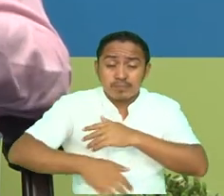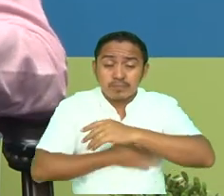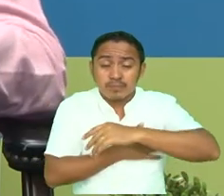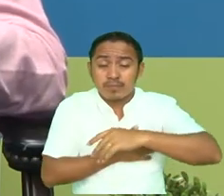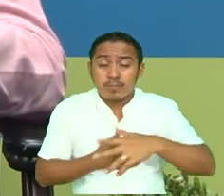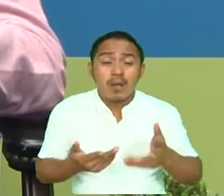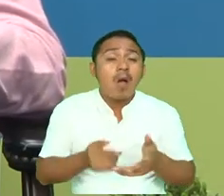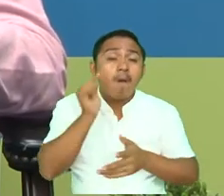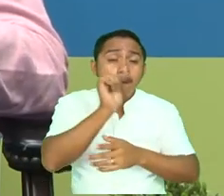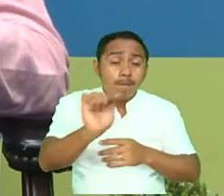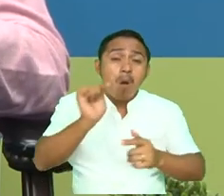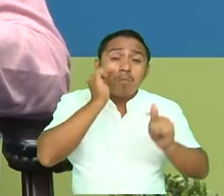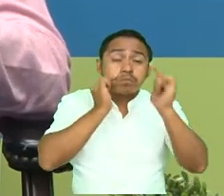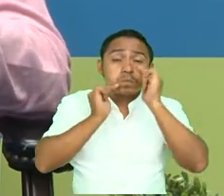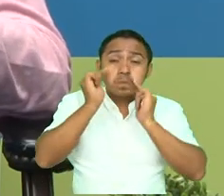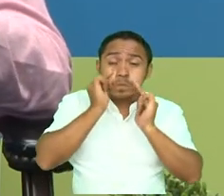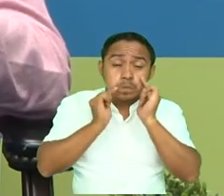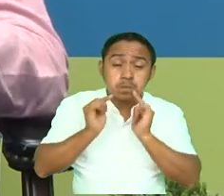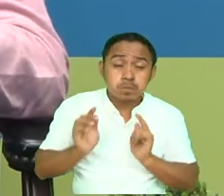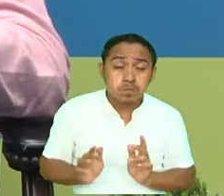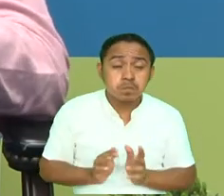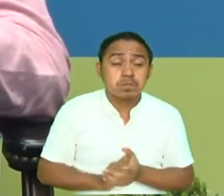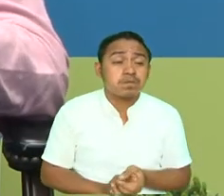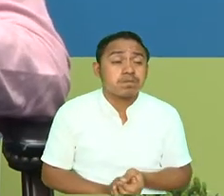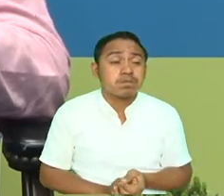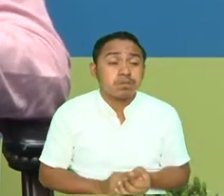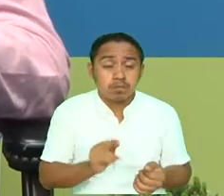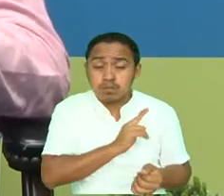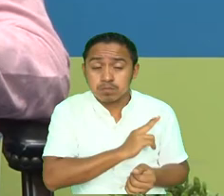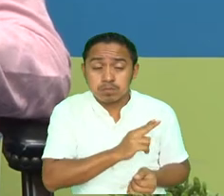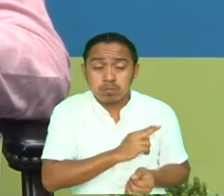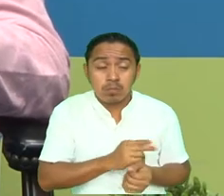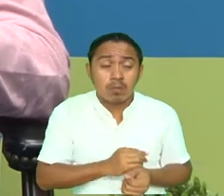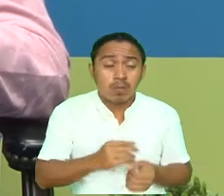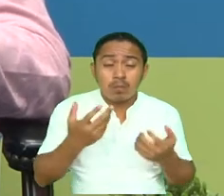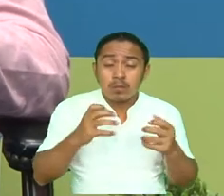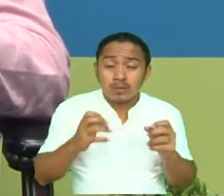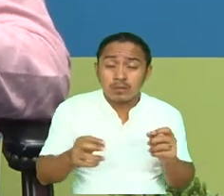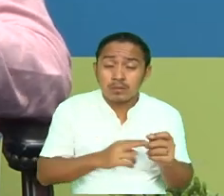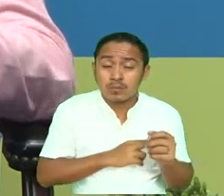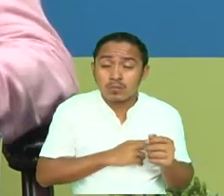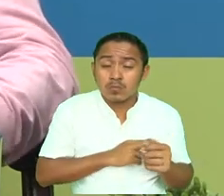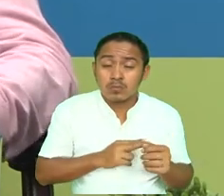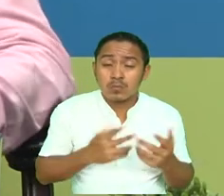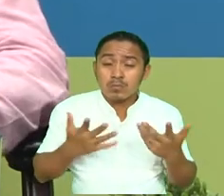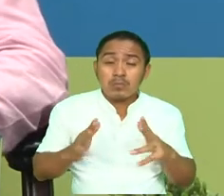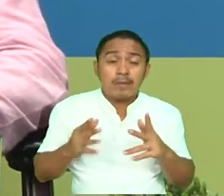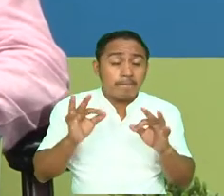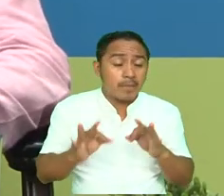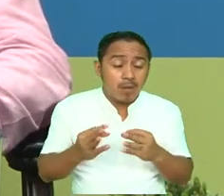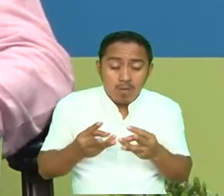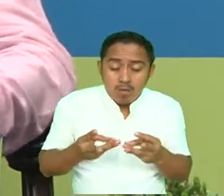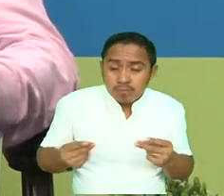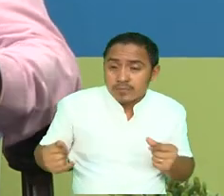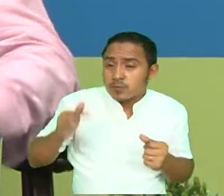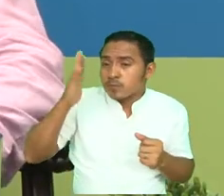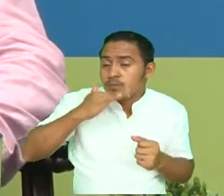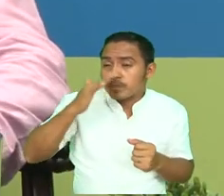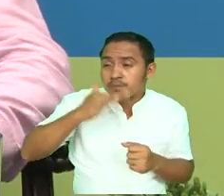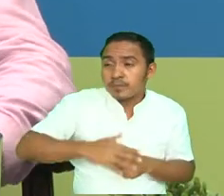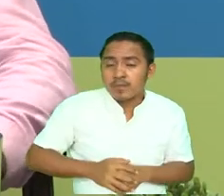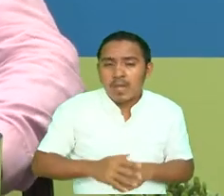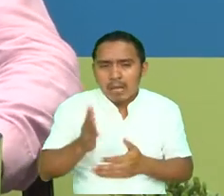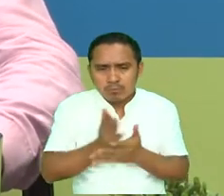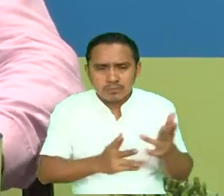infecciones por hongo incluso. Entonces no hay que aplicarse cualquier tipo de sustancia para eliminar el olor. Incluso que se ponen